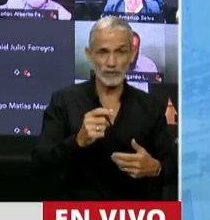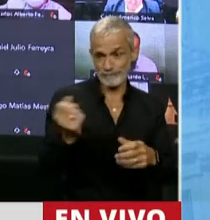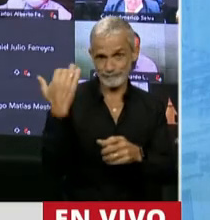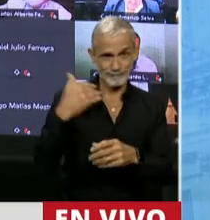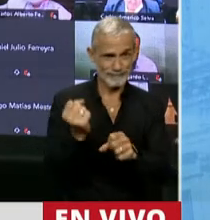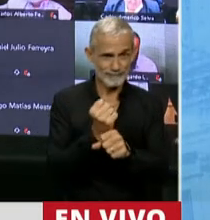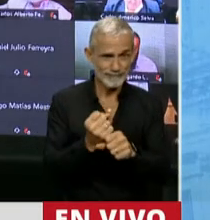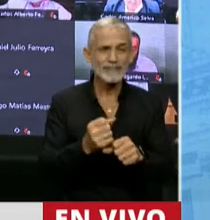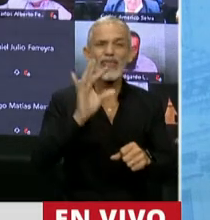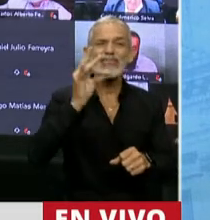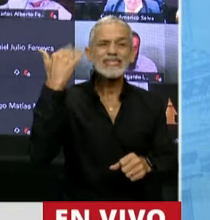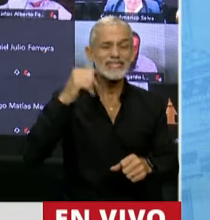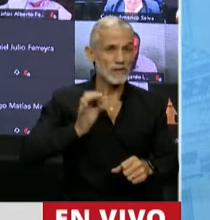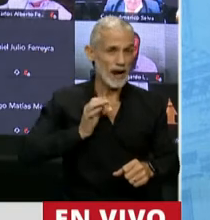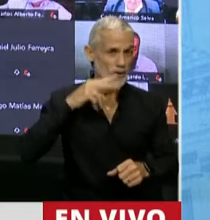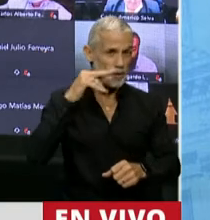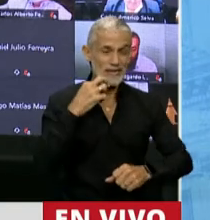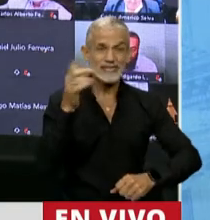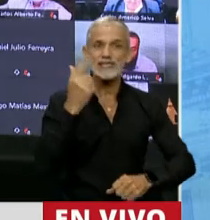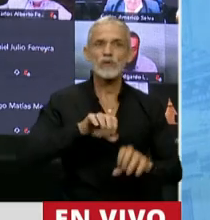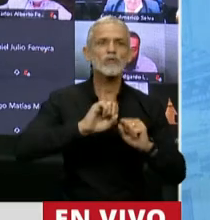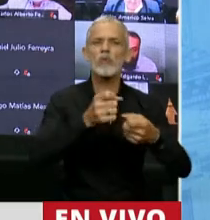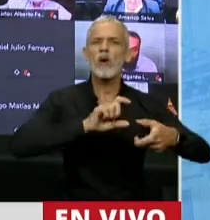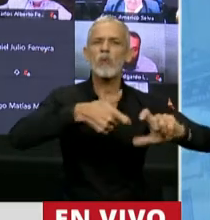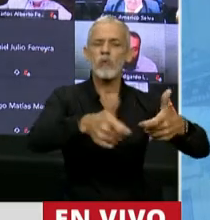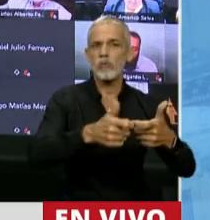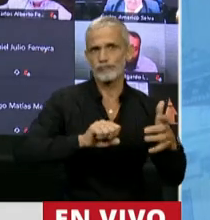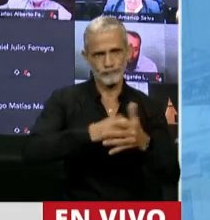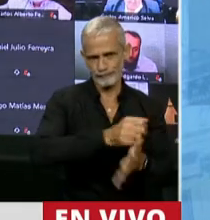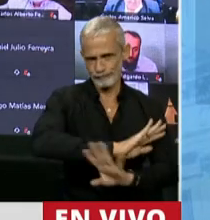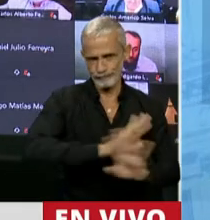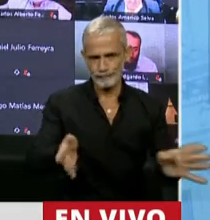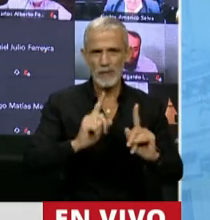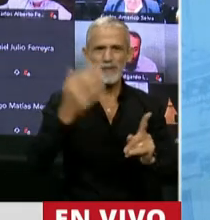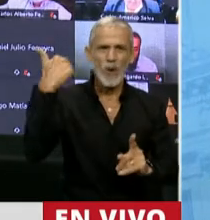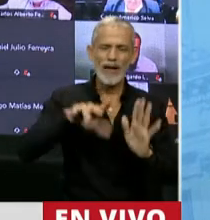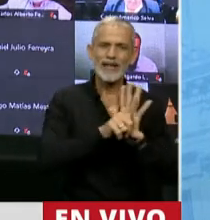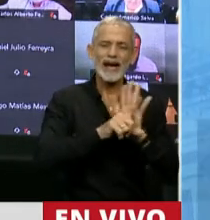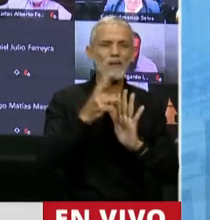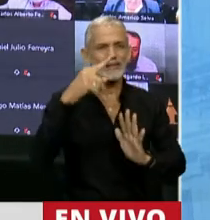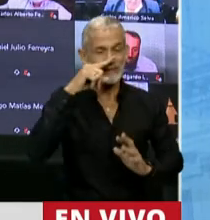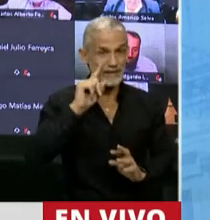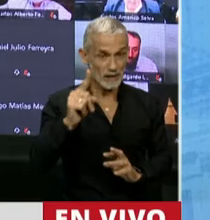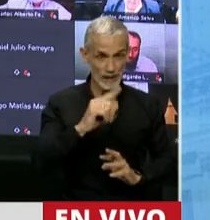del 2019 que suspendió la movilidad jubilatoria establecida por Ley